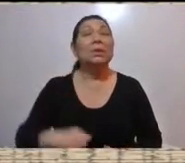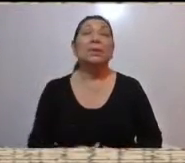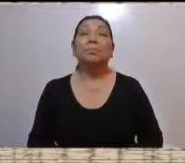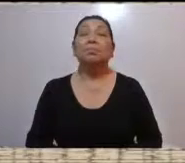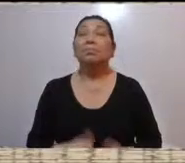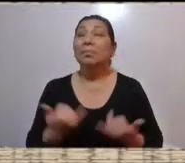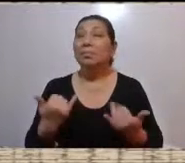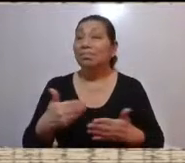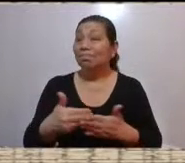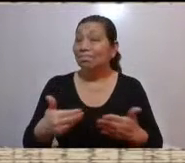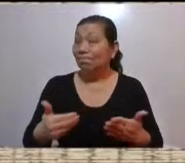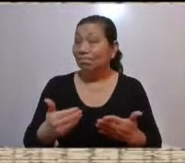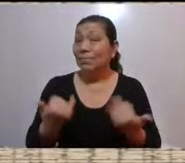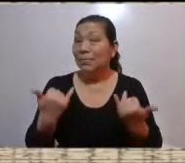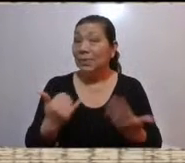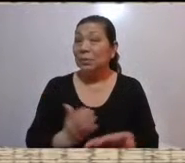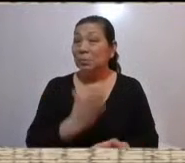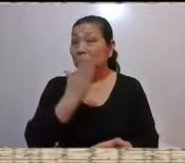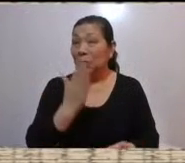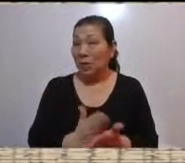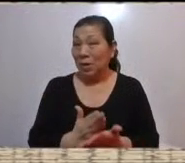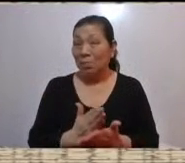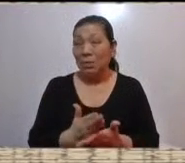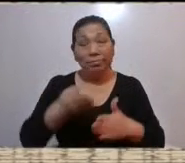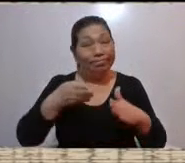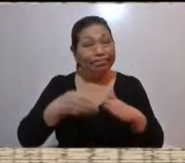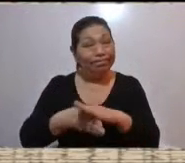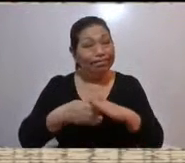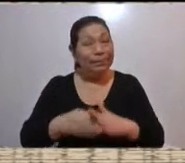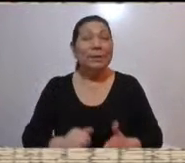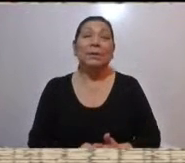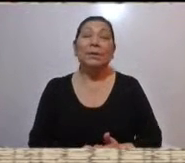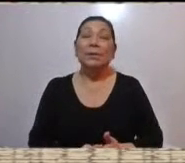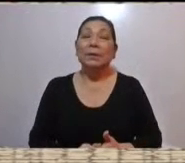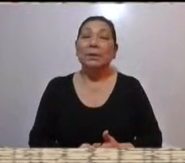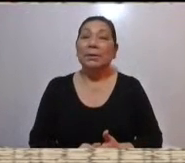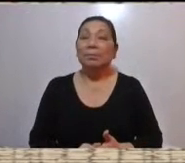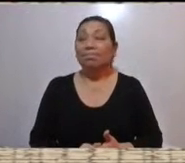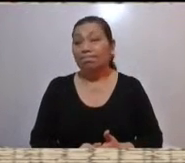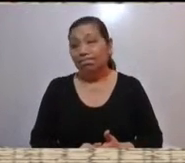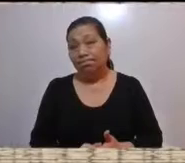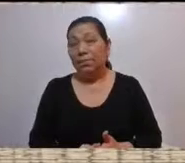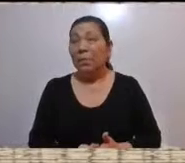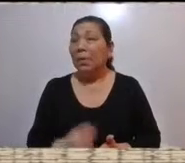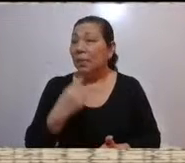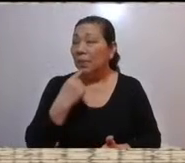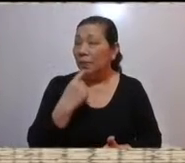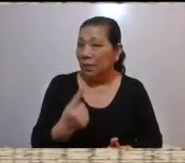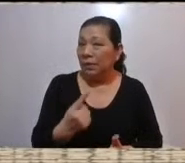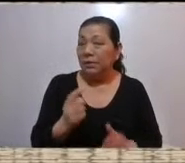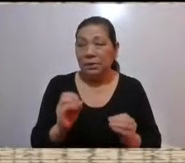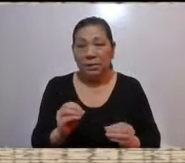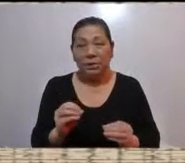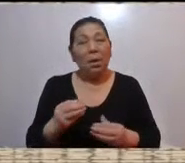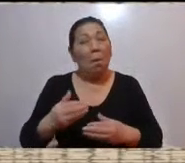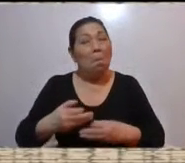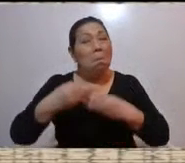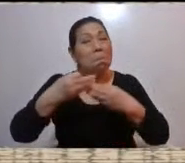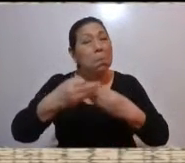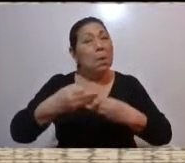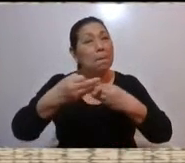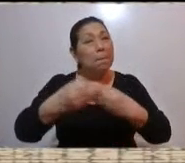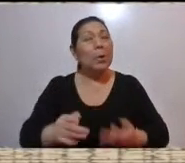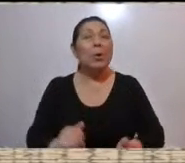Considero que sí. Estamos ante una situación que nos involucra a digamos que